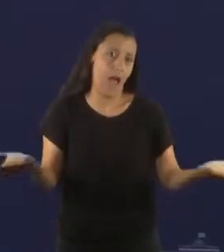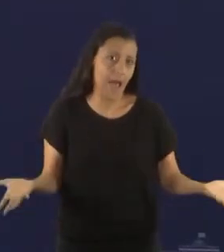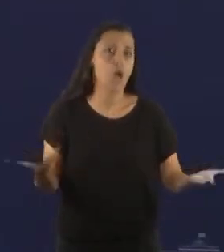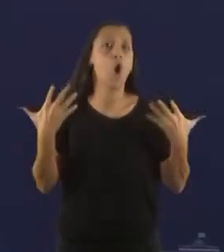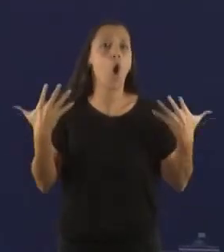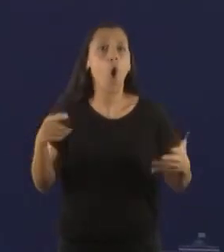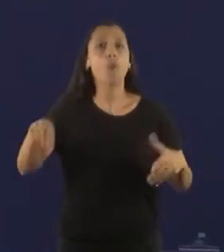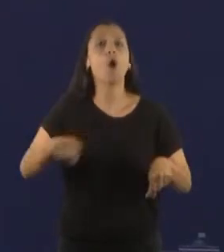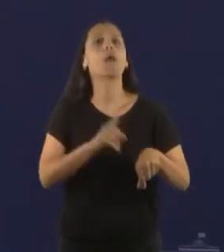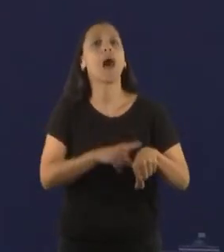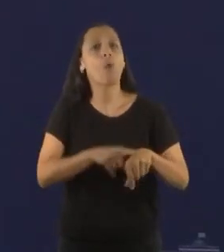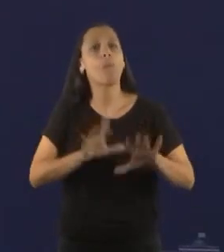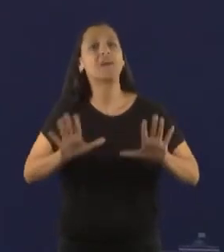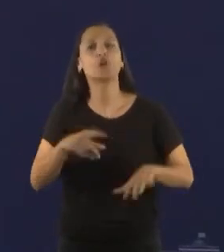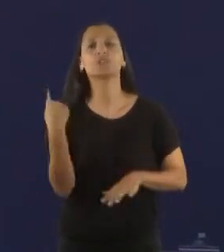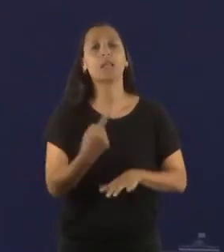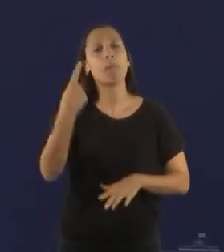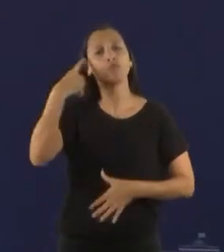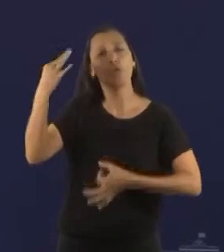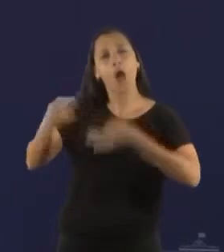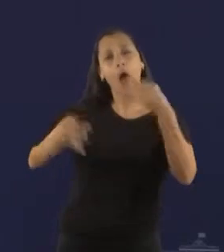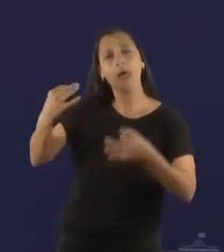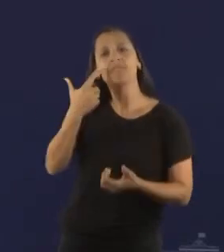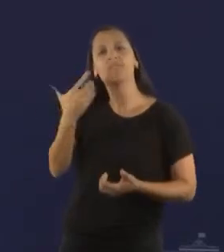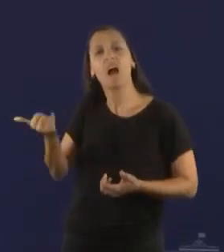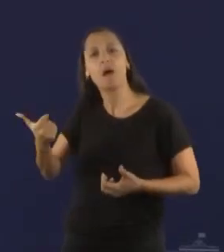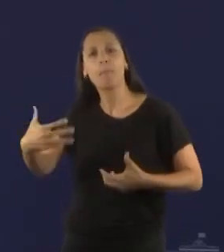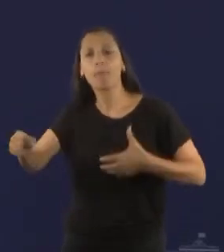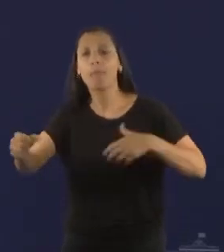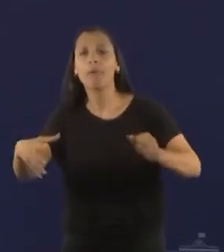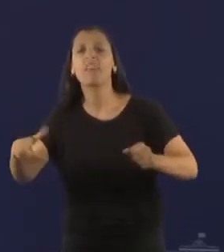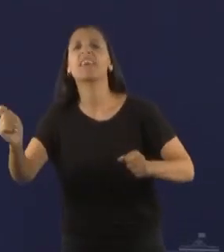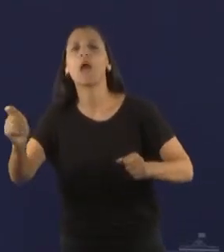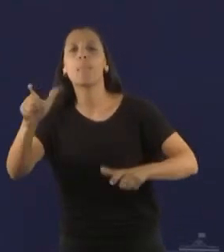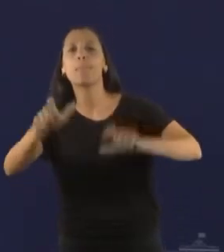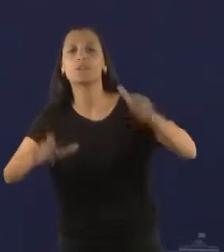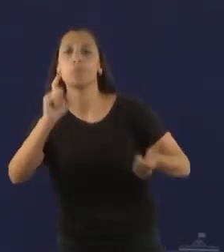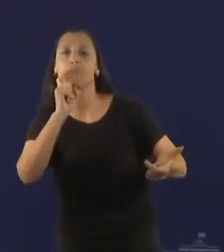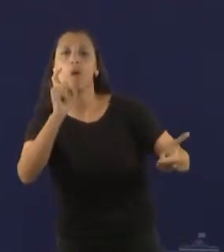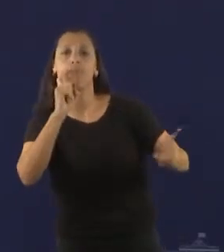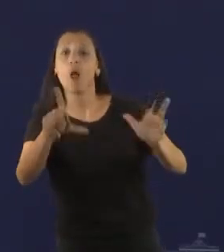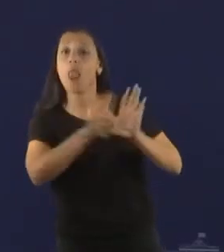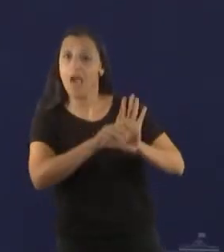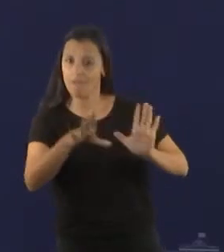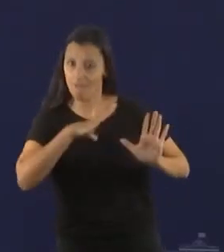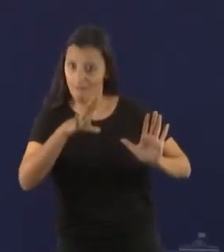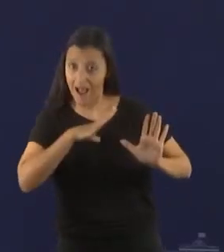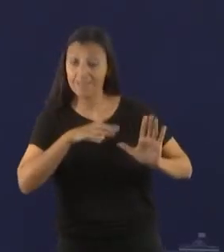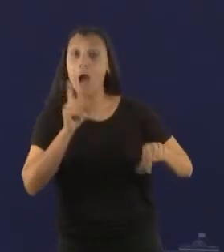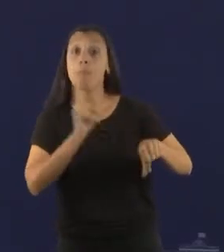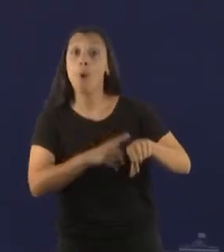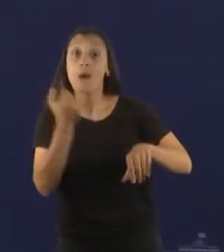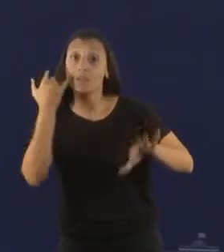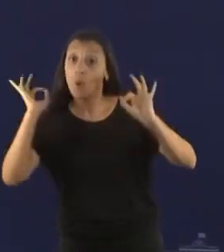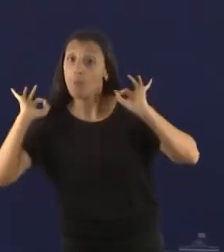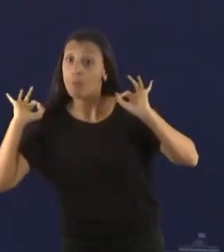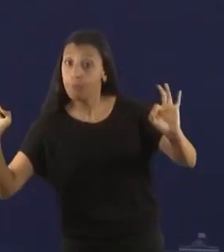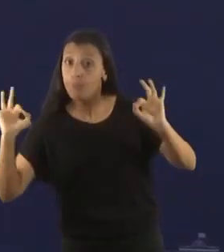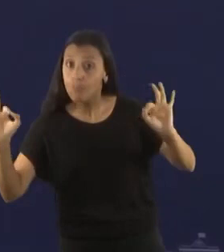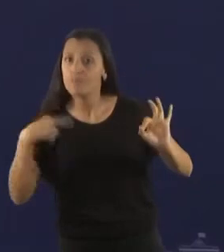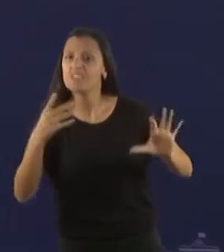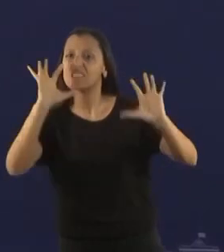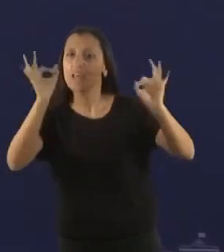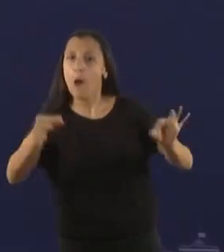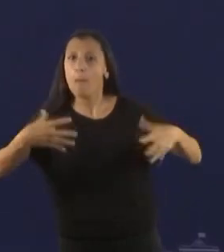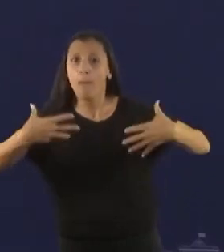estamos en el proceso de identificación de quienes incumplieron la ley y se procede a